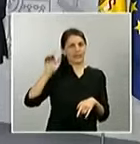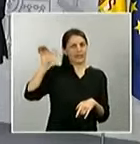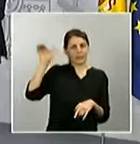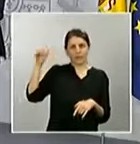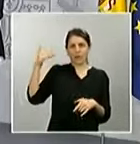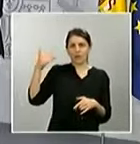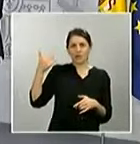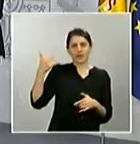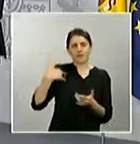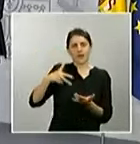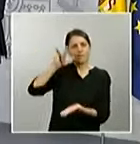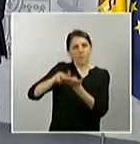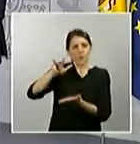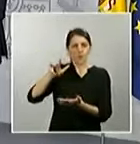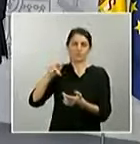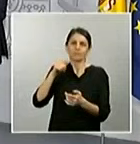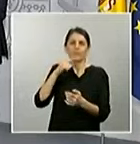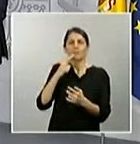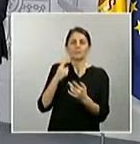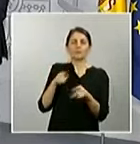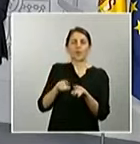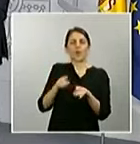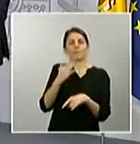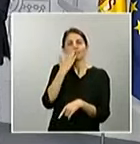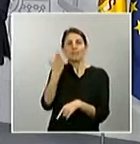permiso de trabajo y lo vamos a seguir haciendo